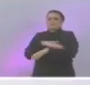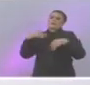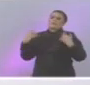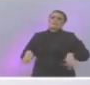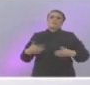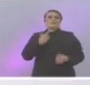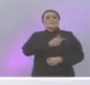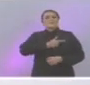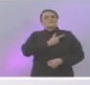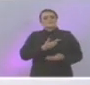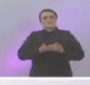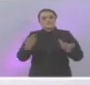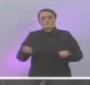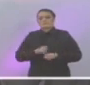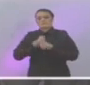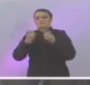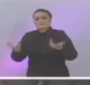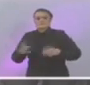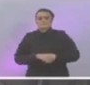estemos contribuyendo a ello.